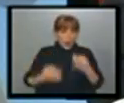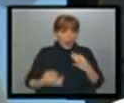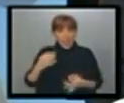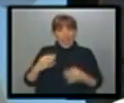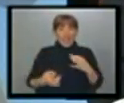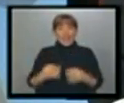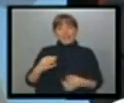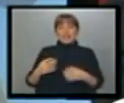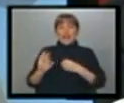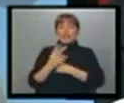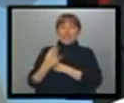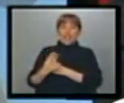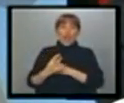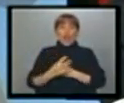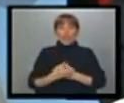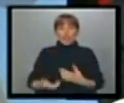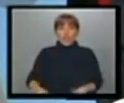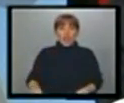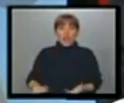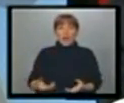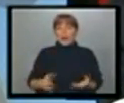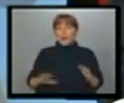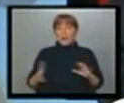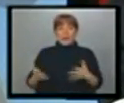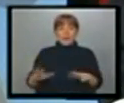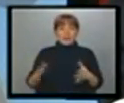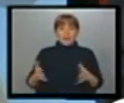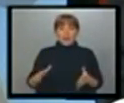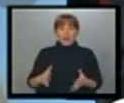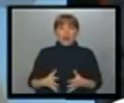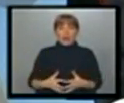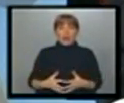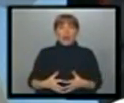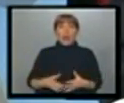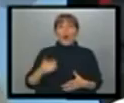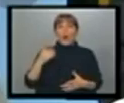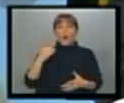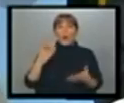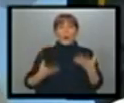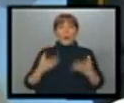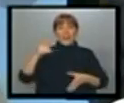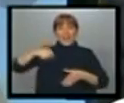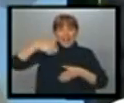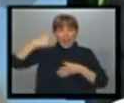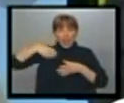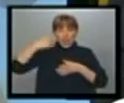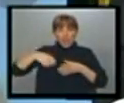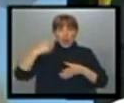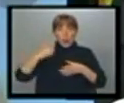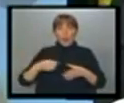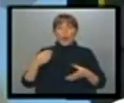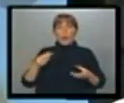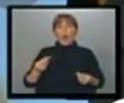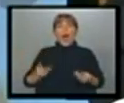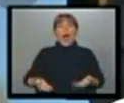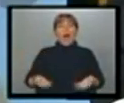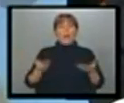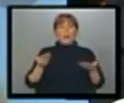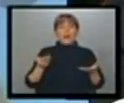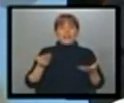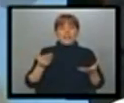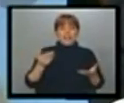estricto control en lo que es su alimentación. Medido en lo que es el kilo de yogur, de noviembre a esta parte hubo un incremento de alrededor